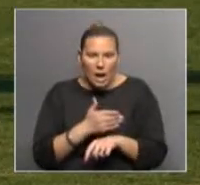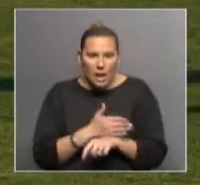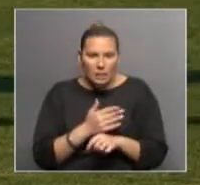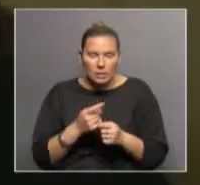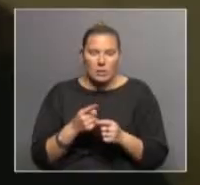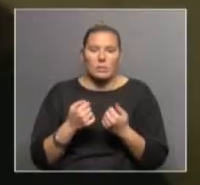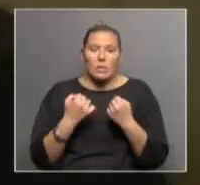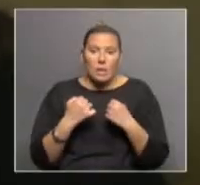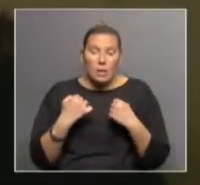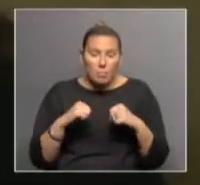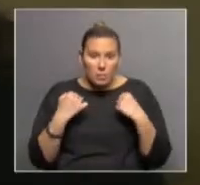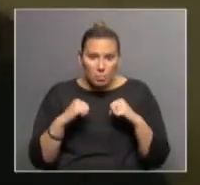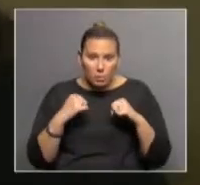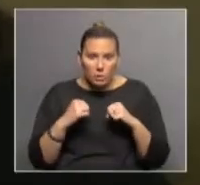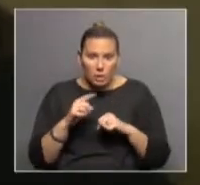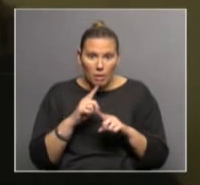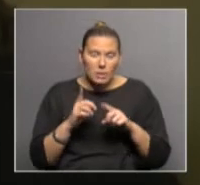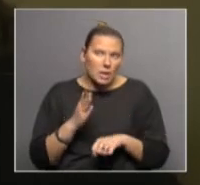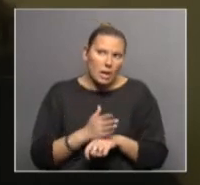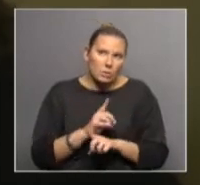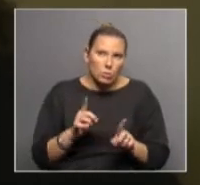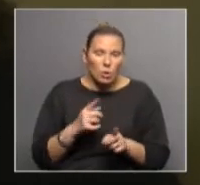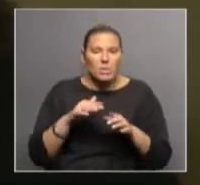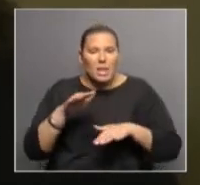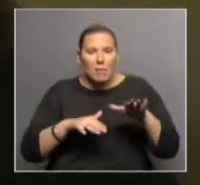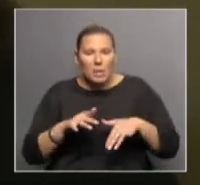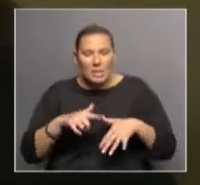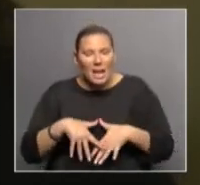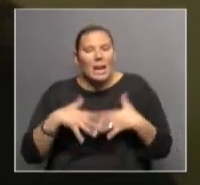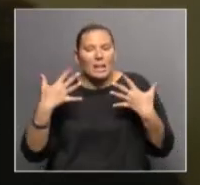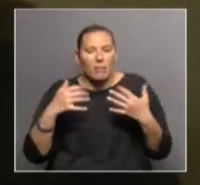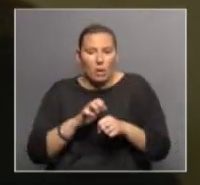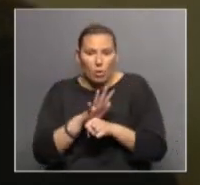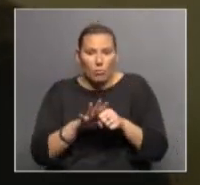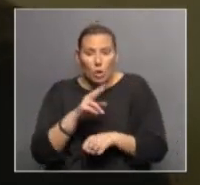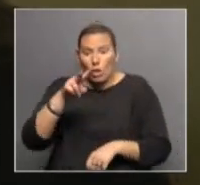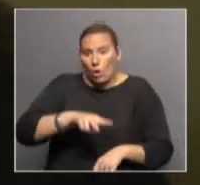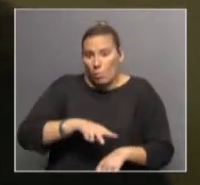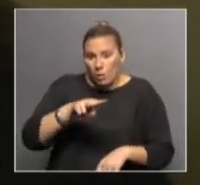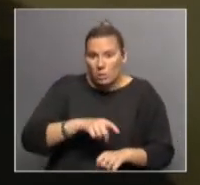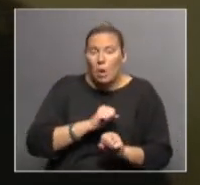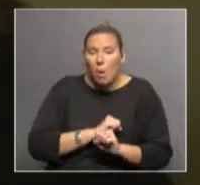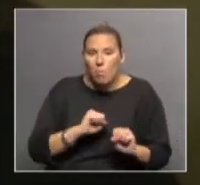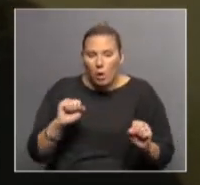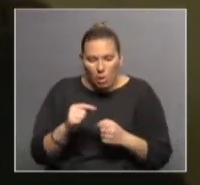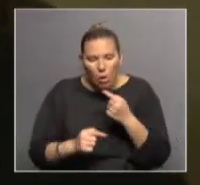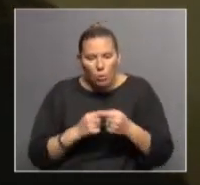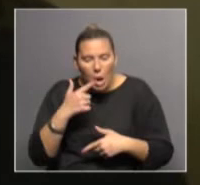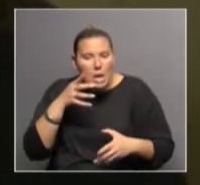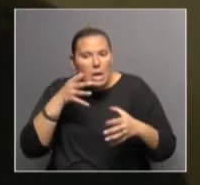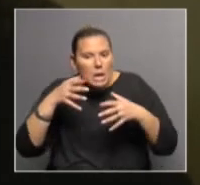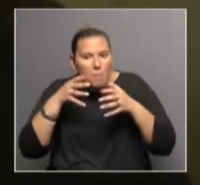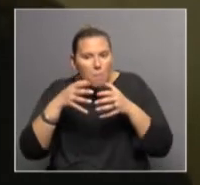reintegro deportivo. Y a veces no tan precoces porque depende de la severidad del COVID, a veces hasta 2 meses puede haber cierto riesgo,